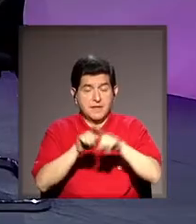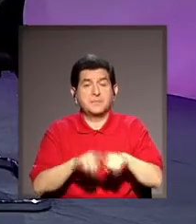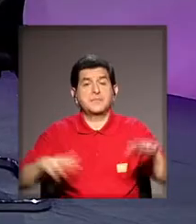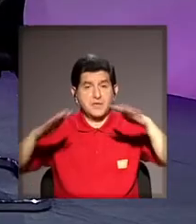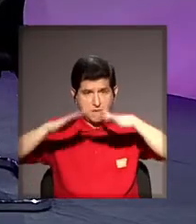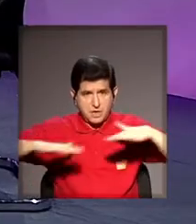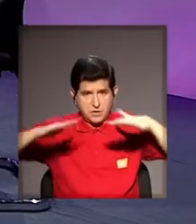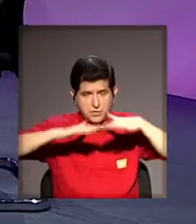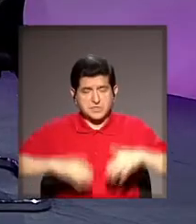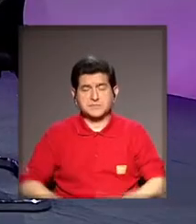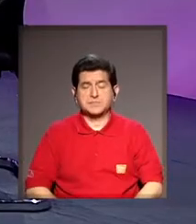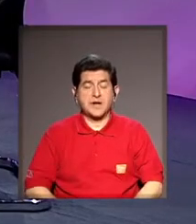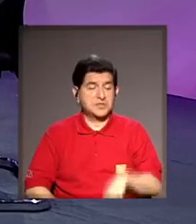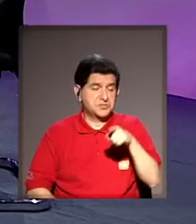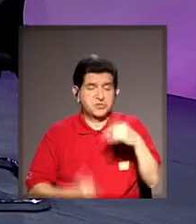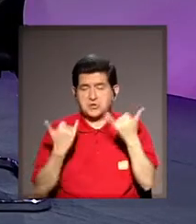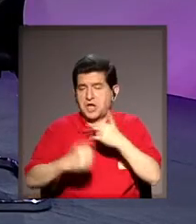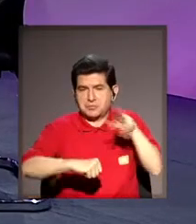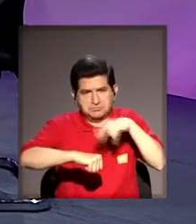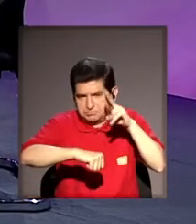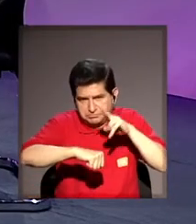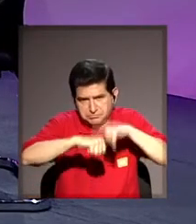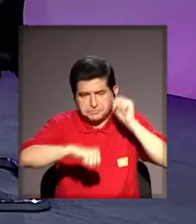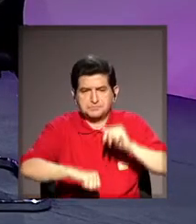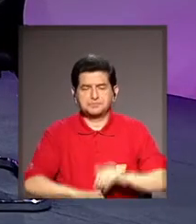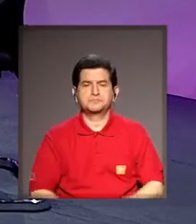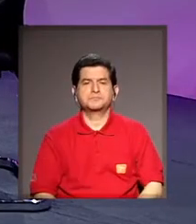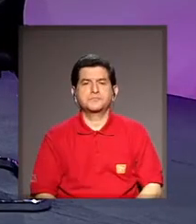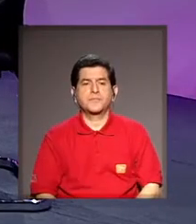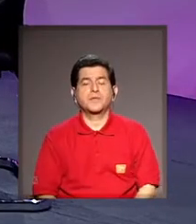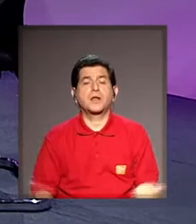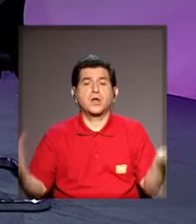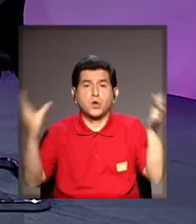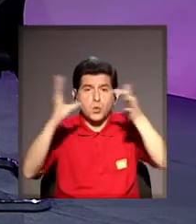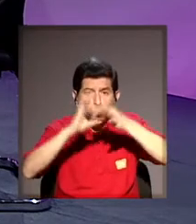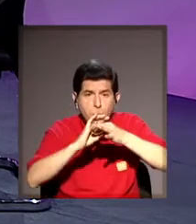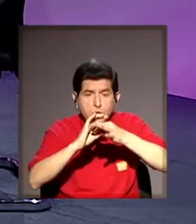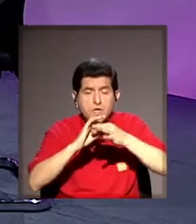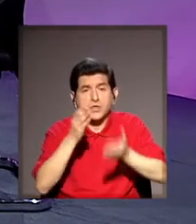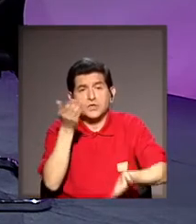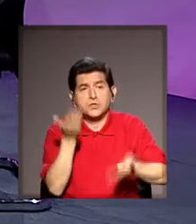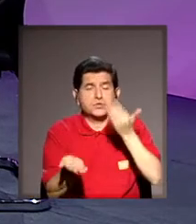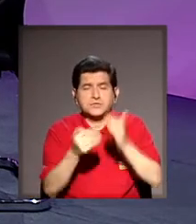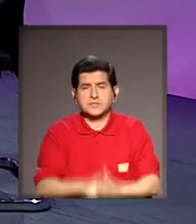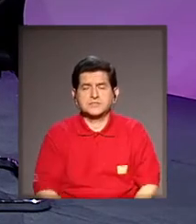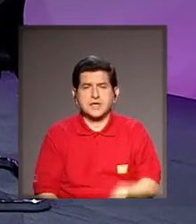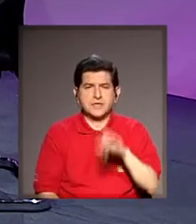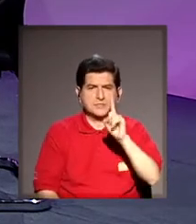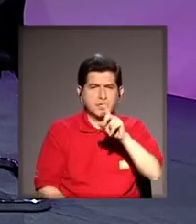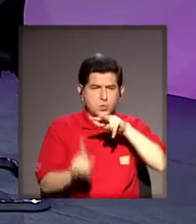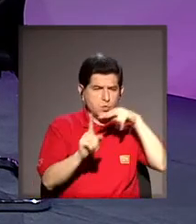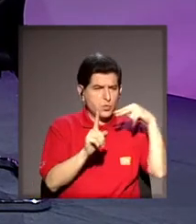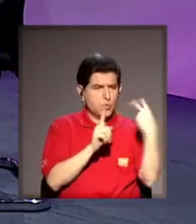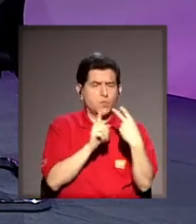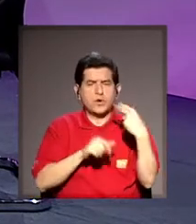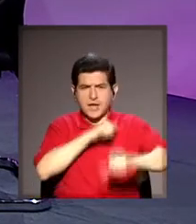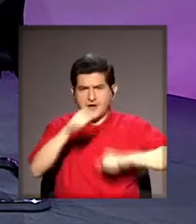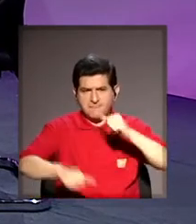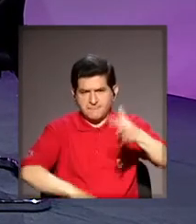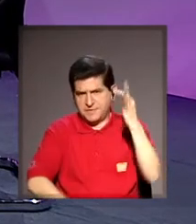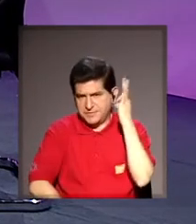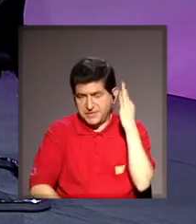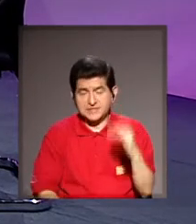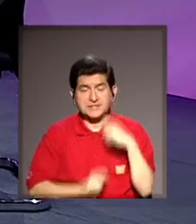más más de calle por decirlo así y nos unimos desde una posición desde una perspectiva feminista